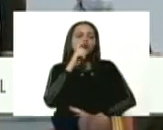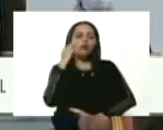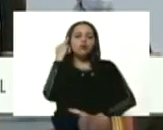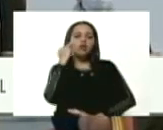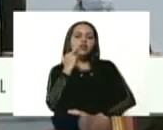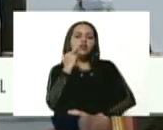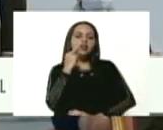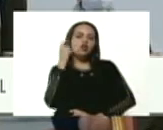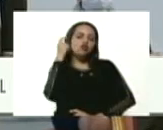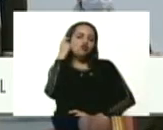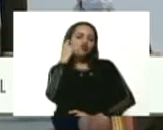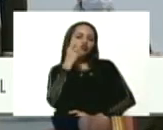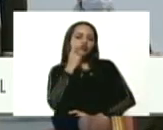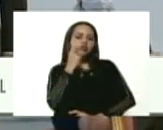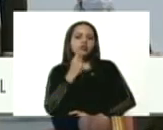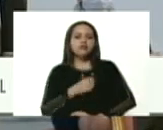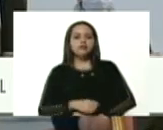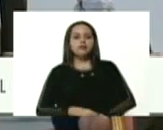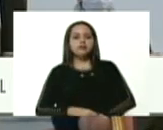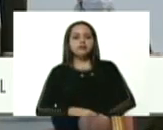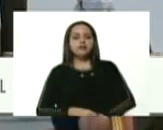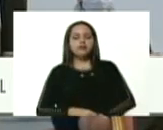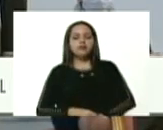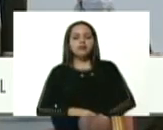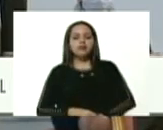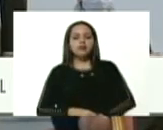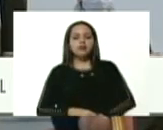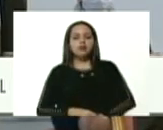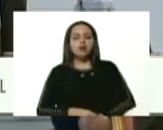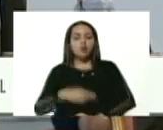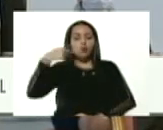Sucre, la Rafael Urdaneta.